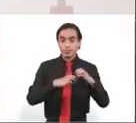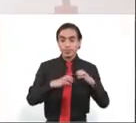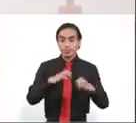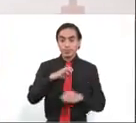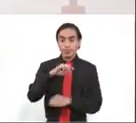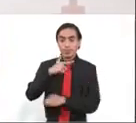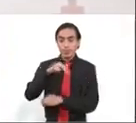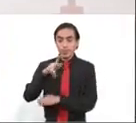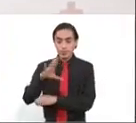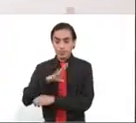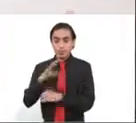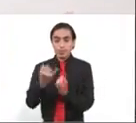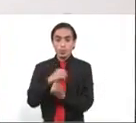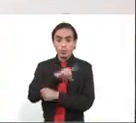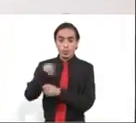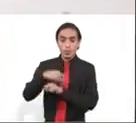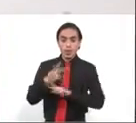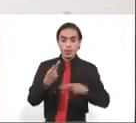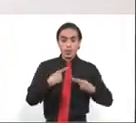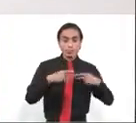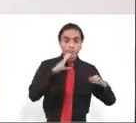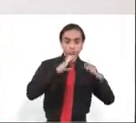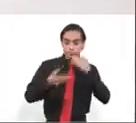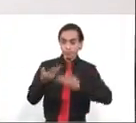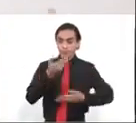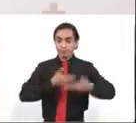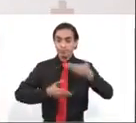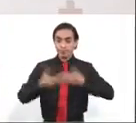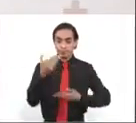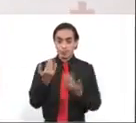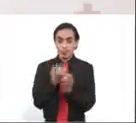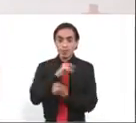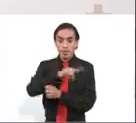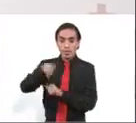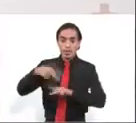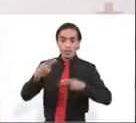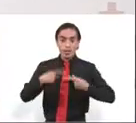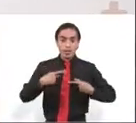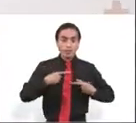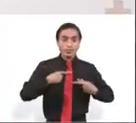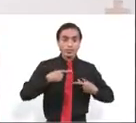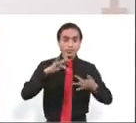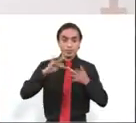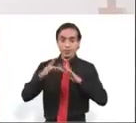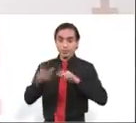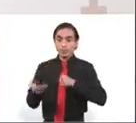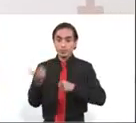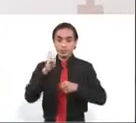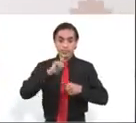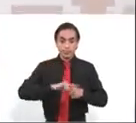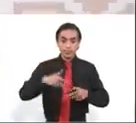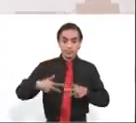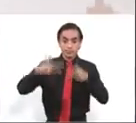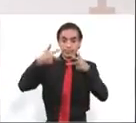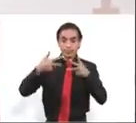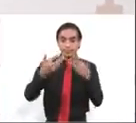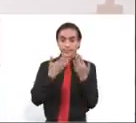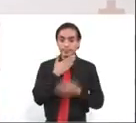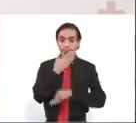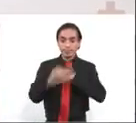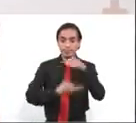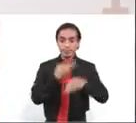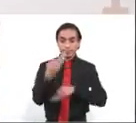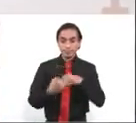comunicación y a todas las personas que nos siguen a través de las redes sociales. Damas y caballeros, sean todas y